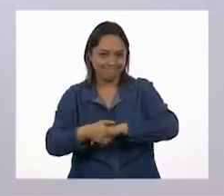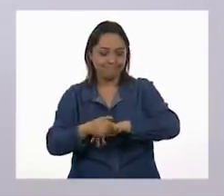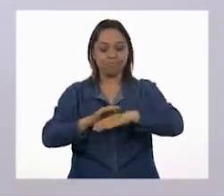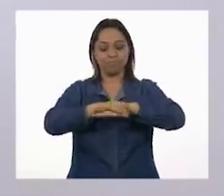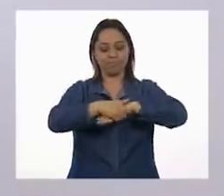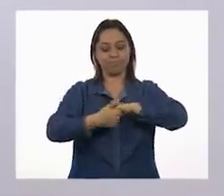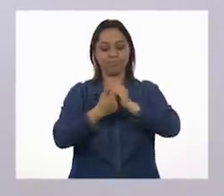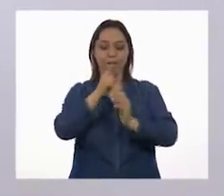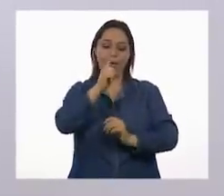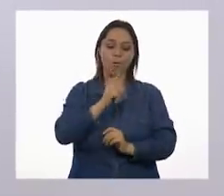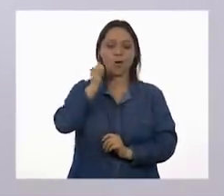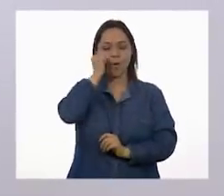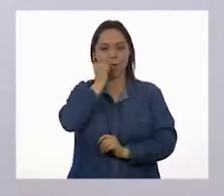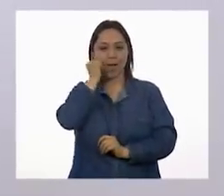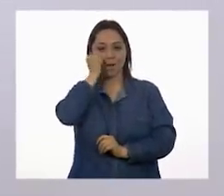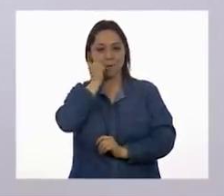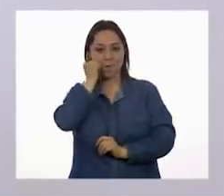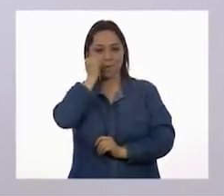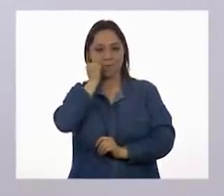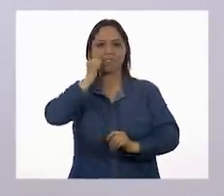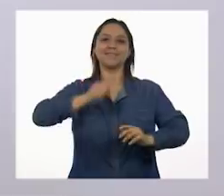lavo con agüita y con jabón.